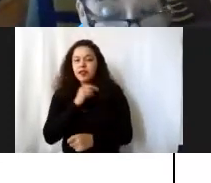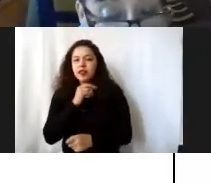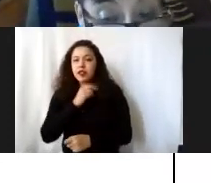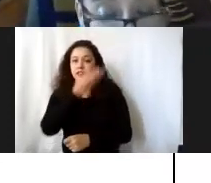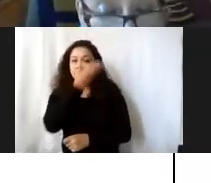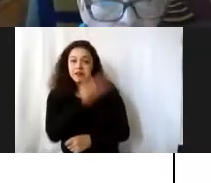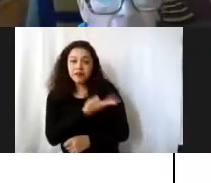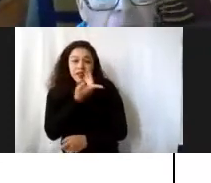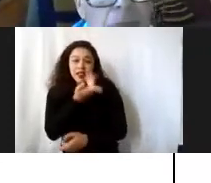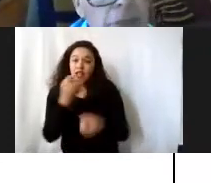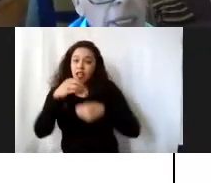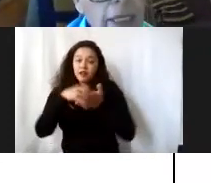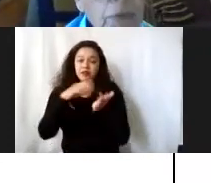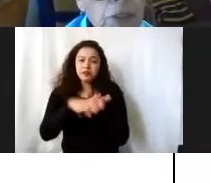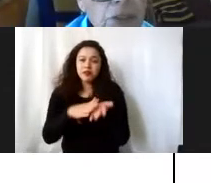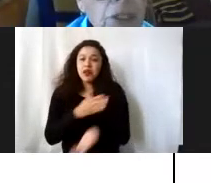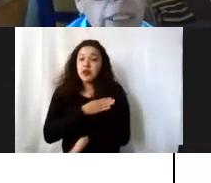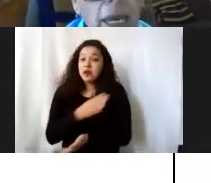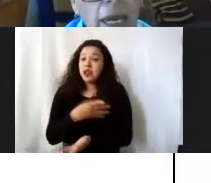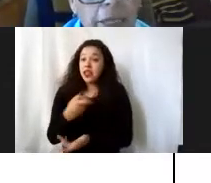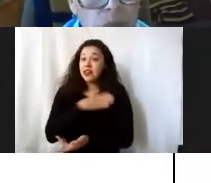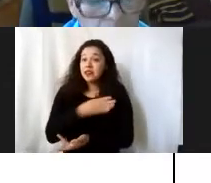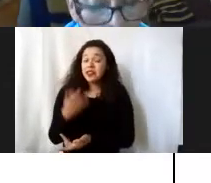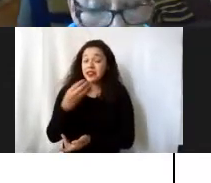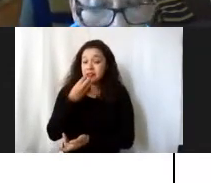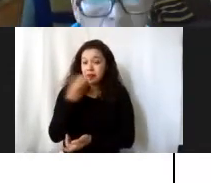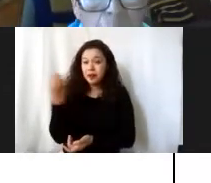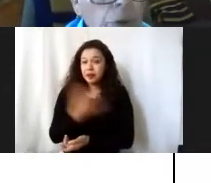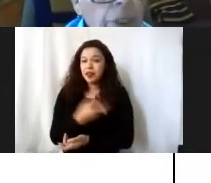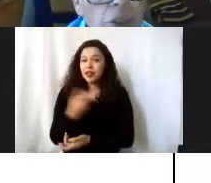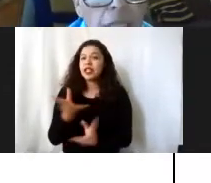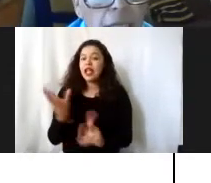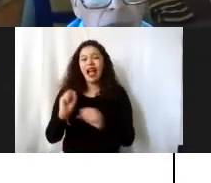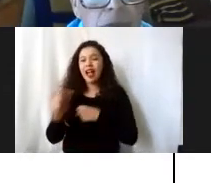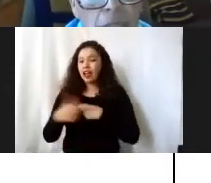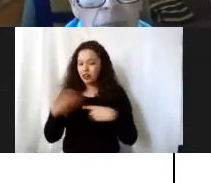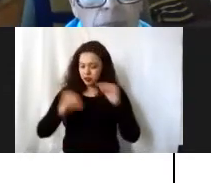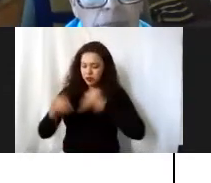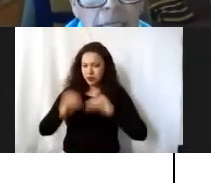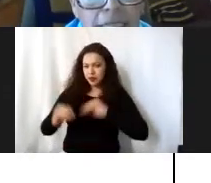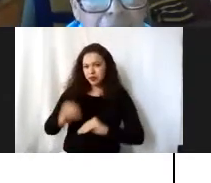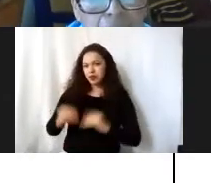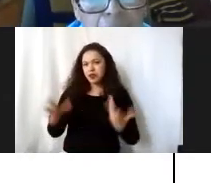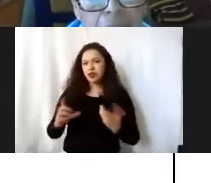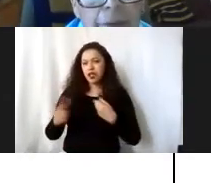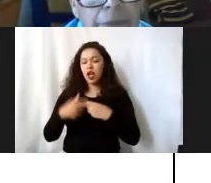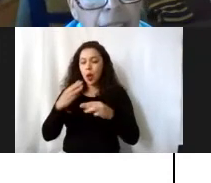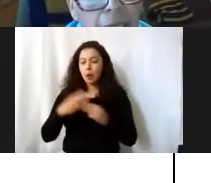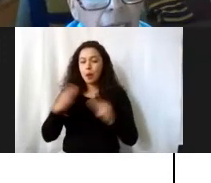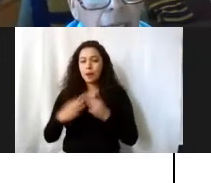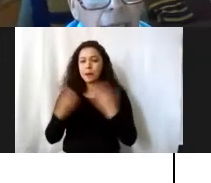las plantea, y yo dije, bueno, pues qué bueno, ¿no? Que ya haya una obra, porque no tenemos un material